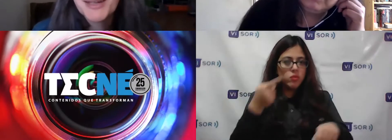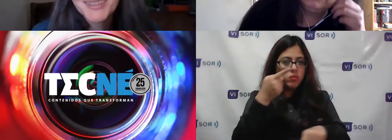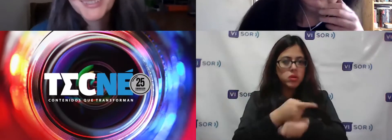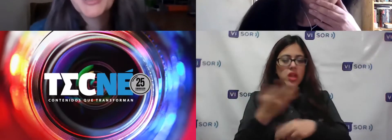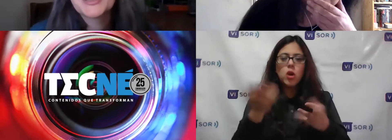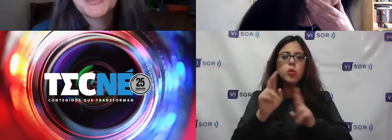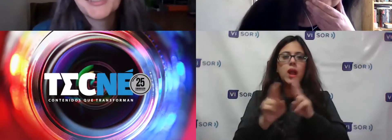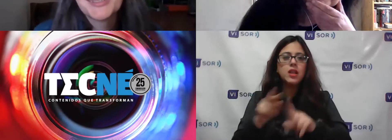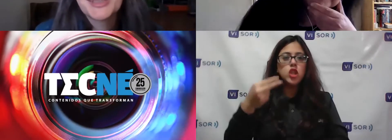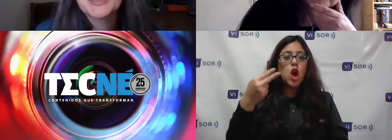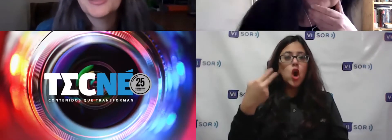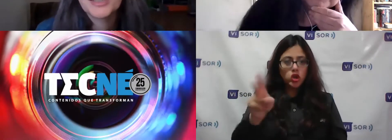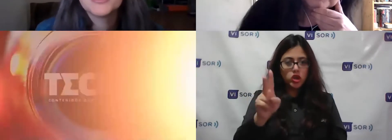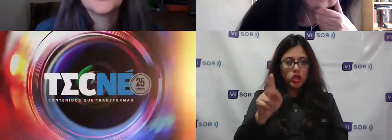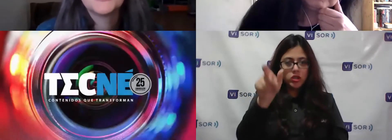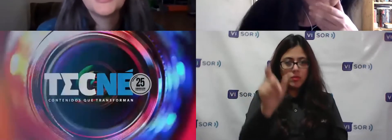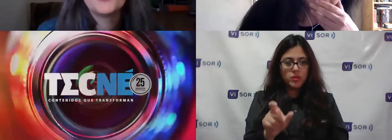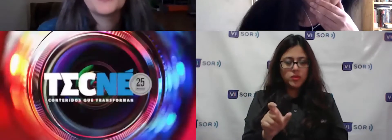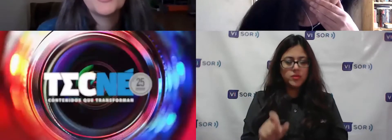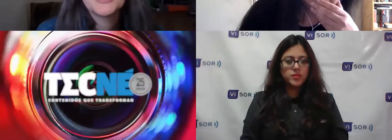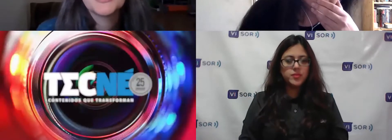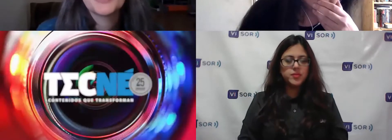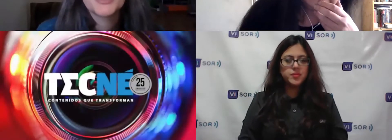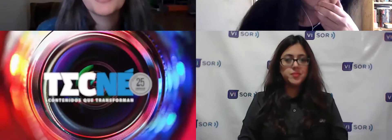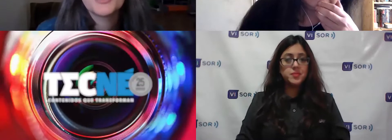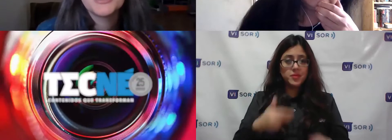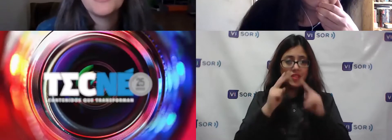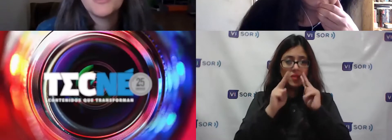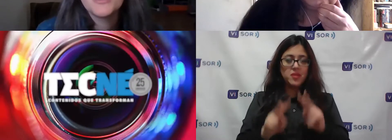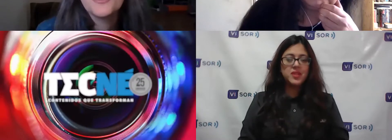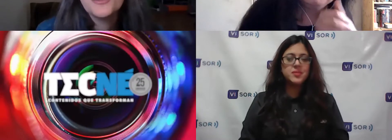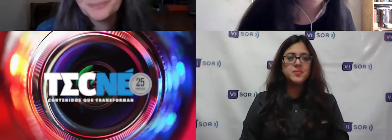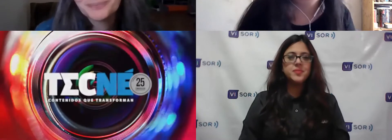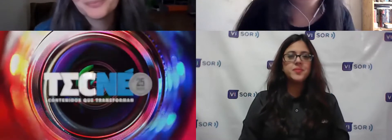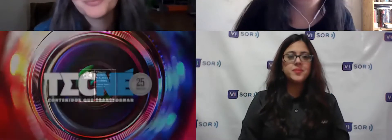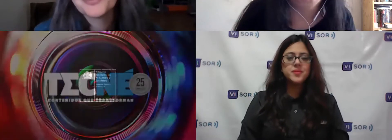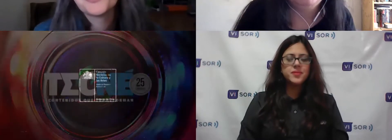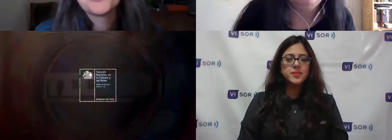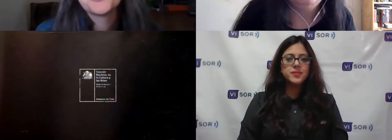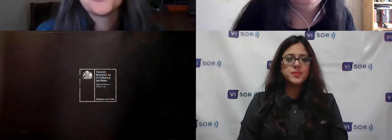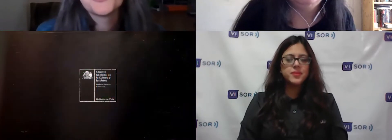misma desde cero vamos a esperar que pongan el vídeo